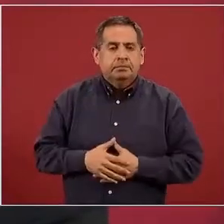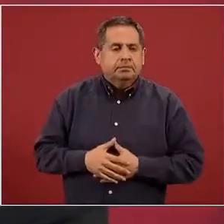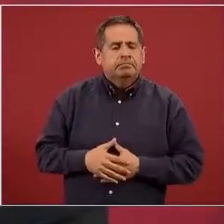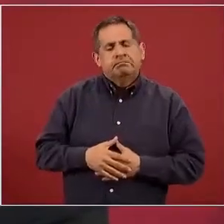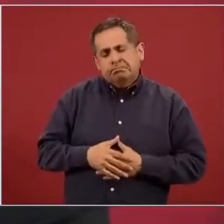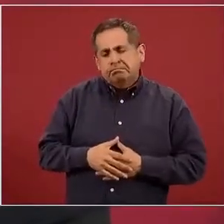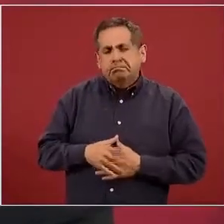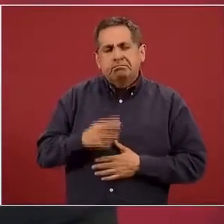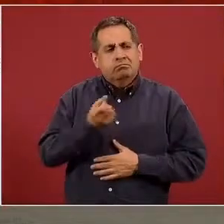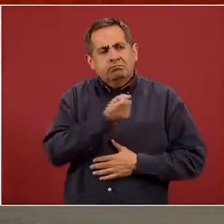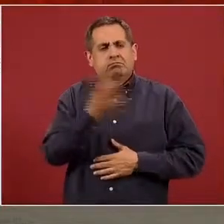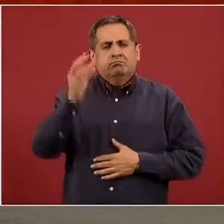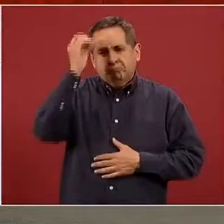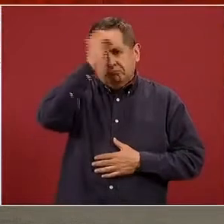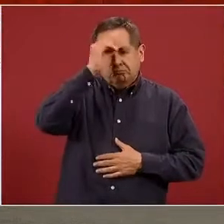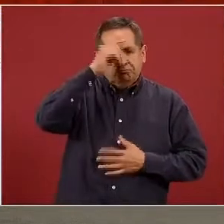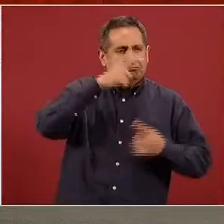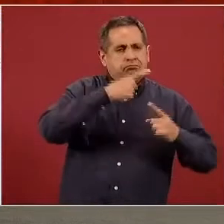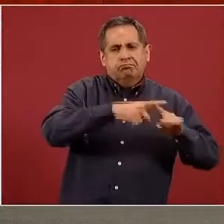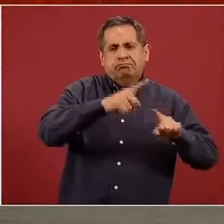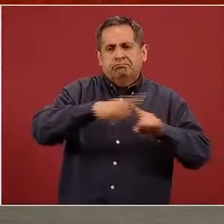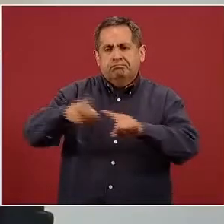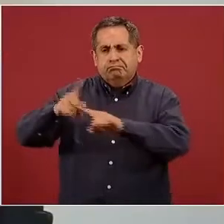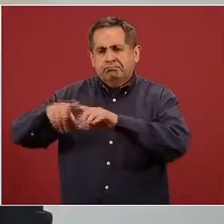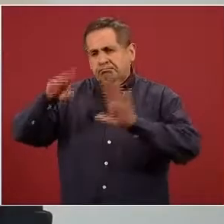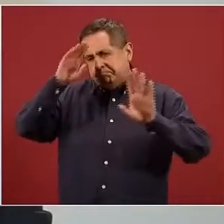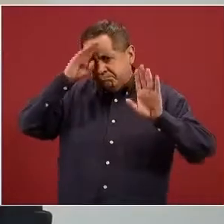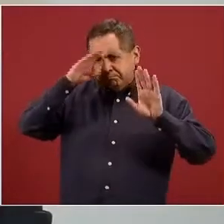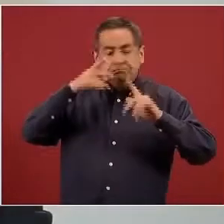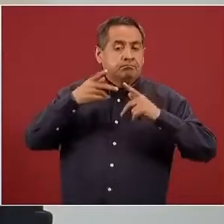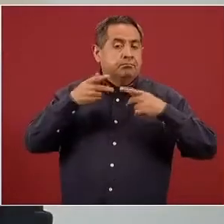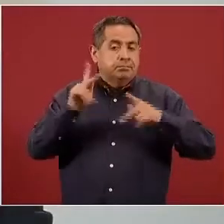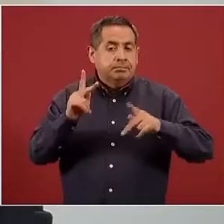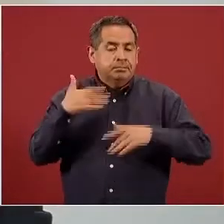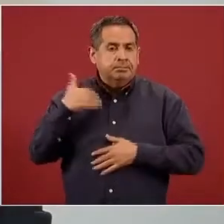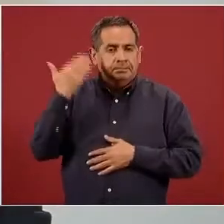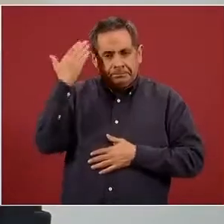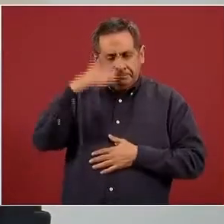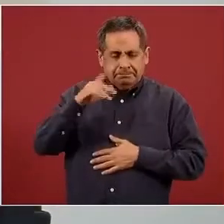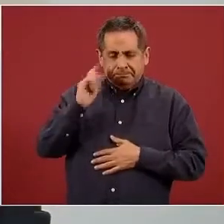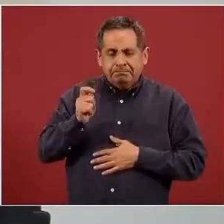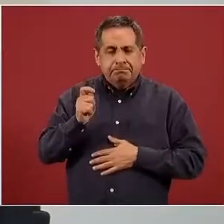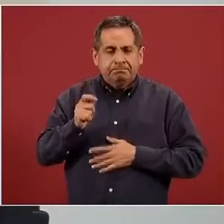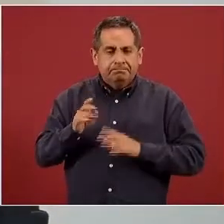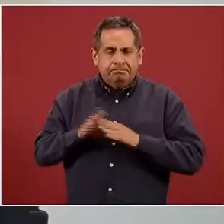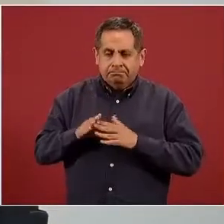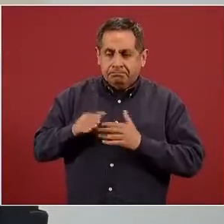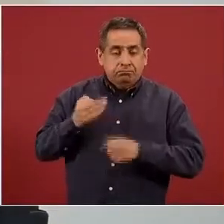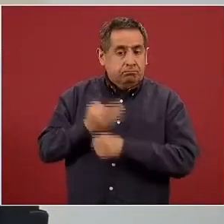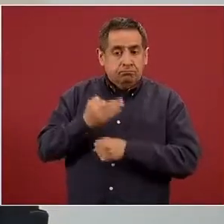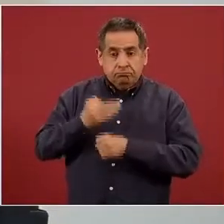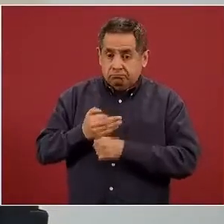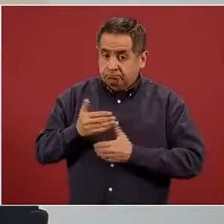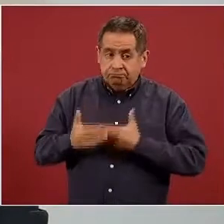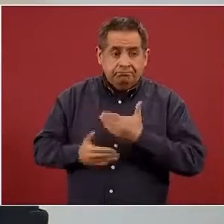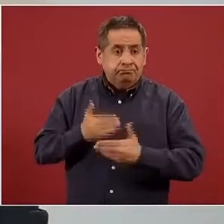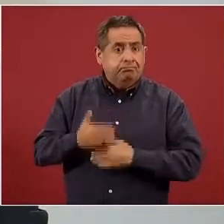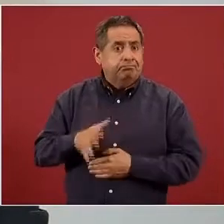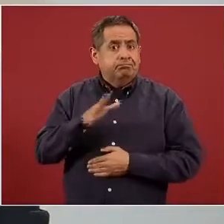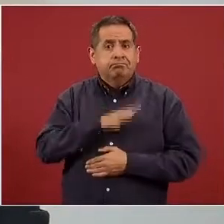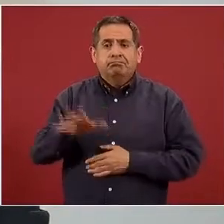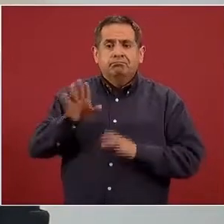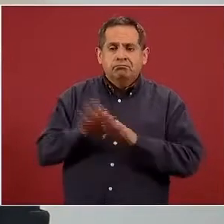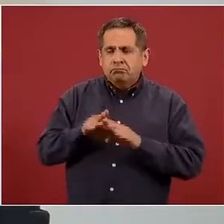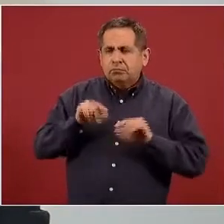muchas opiniones al respecto. Sin embargo, sabemos que el conocimiento en estos tiempos inéditos se